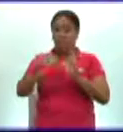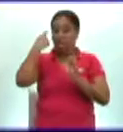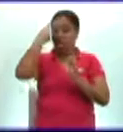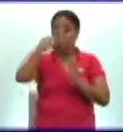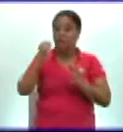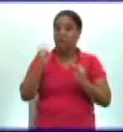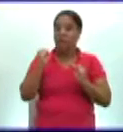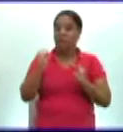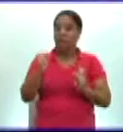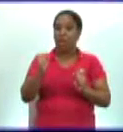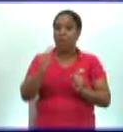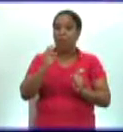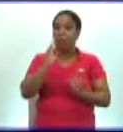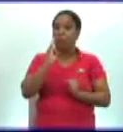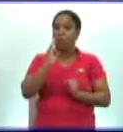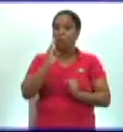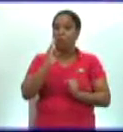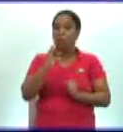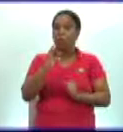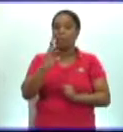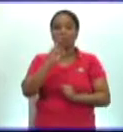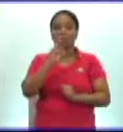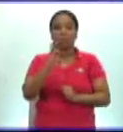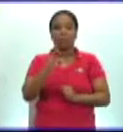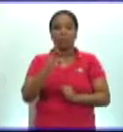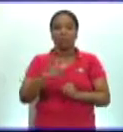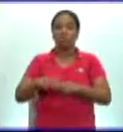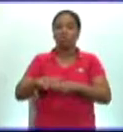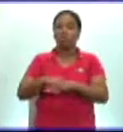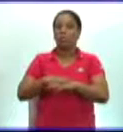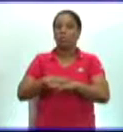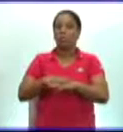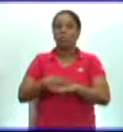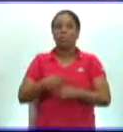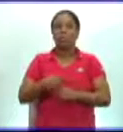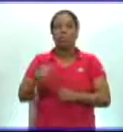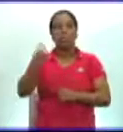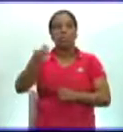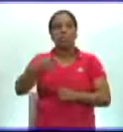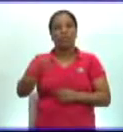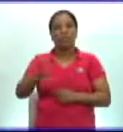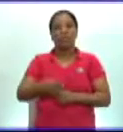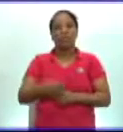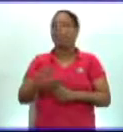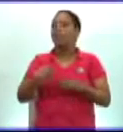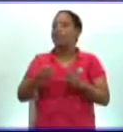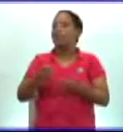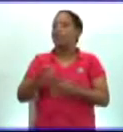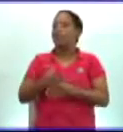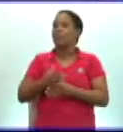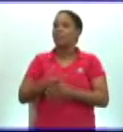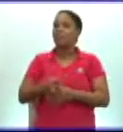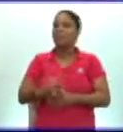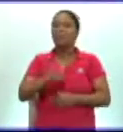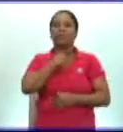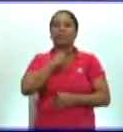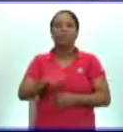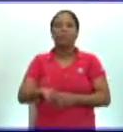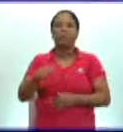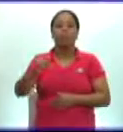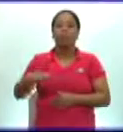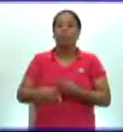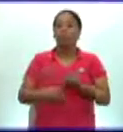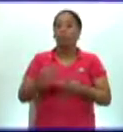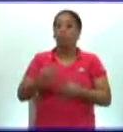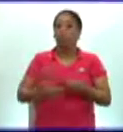fuerza resultante sobre los cuerpos siguientes y le ponen diferentes casos. Aquí vamos a realizar la